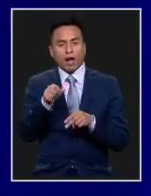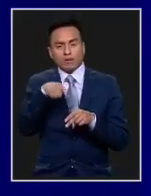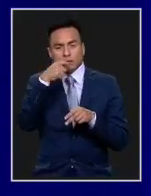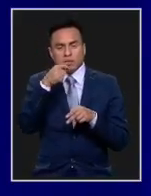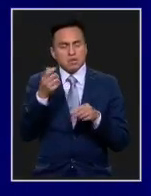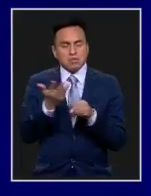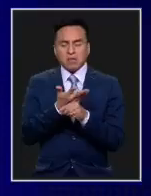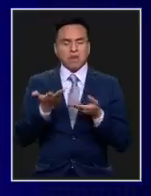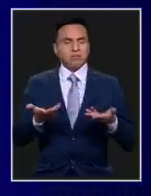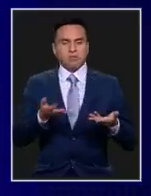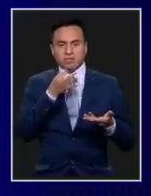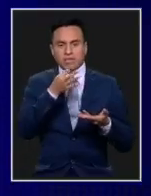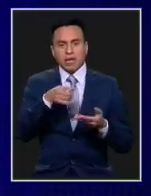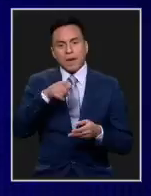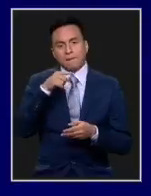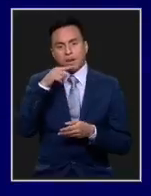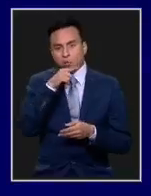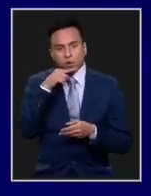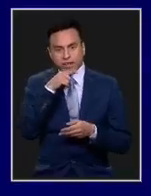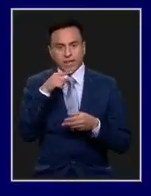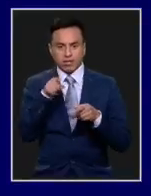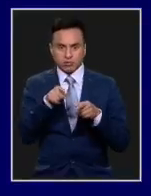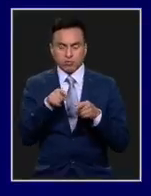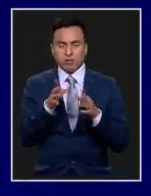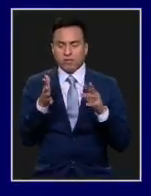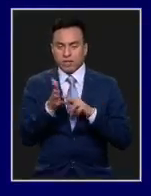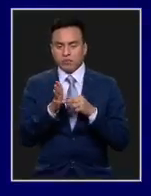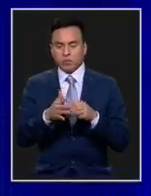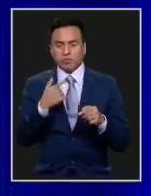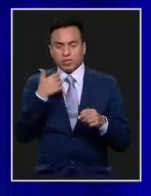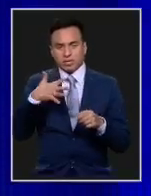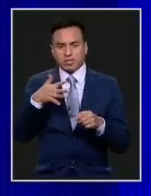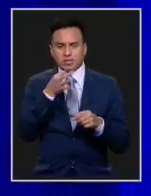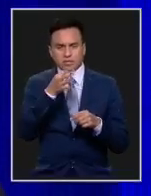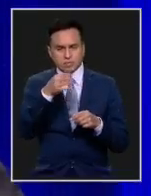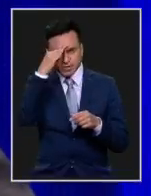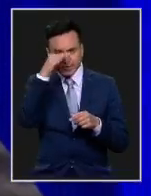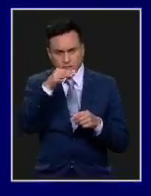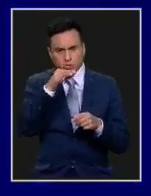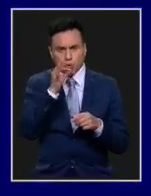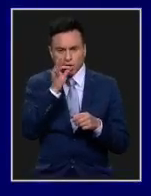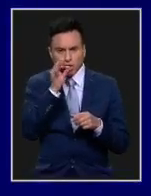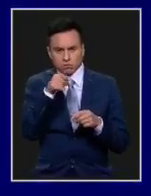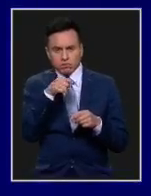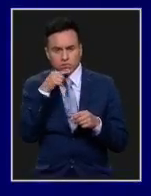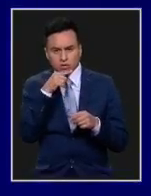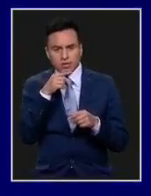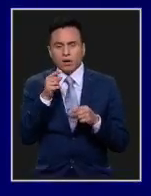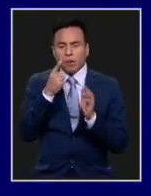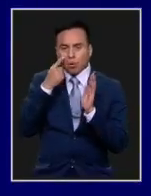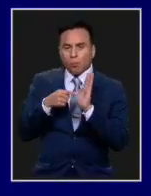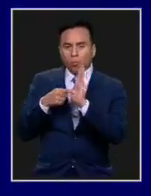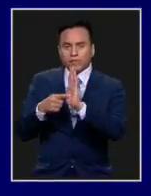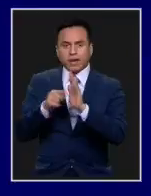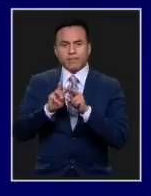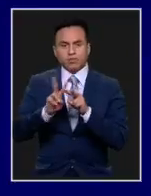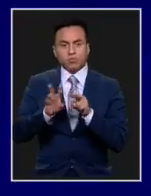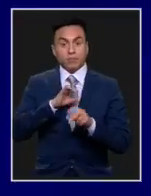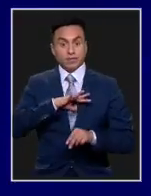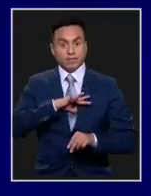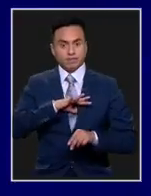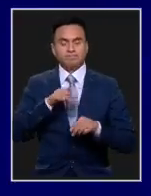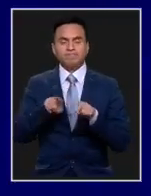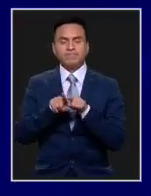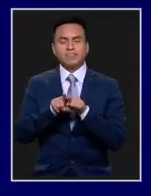genera daño la marihuana y eso creo que es un flagelo muy importante detenido la propuesta la propuesta que estoy haciendo a chile